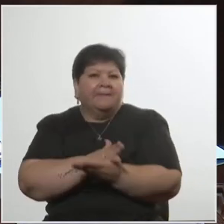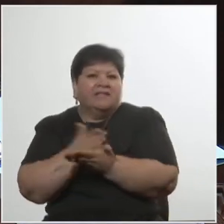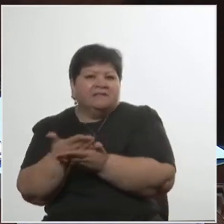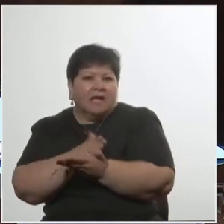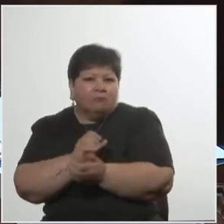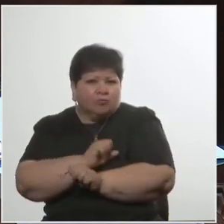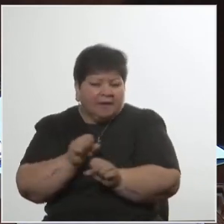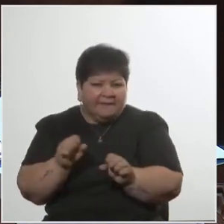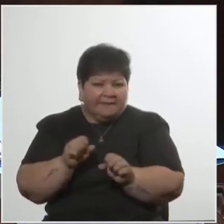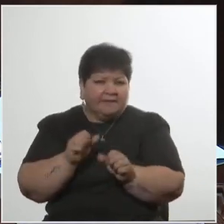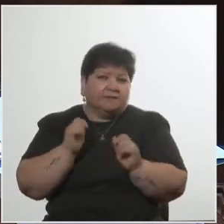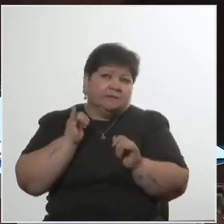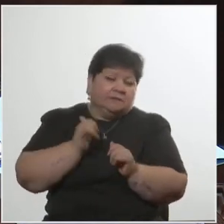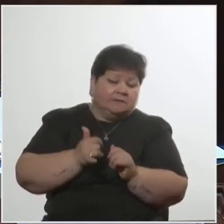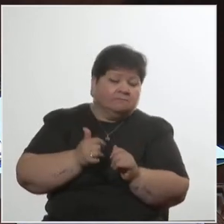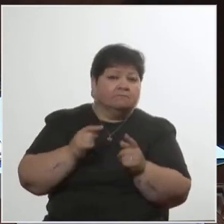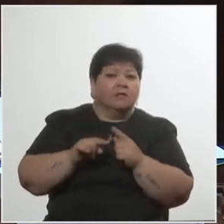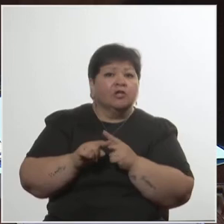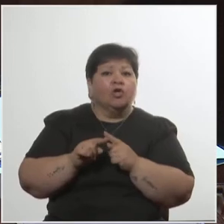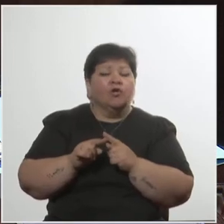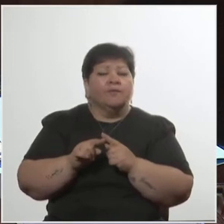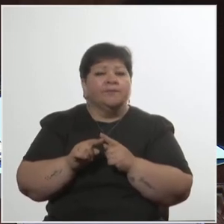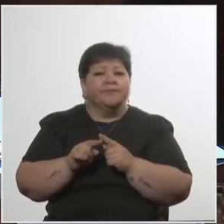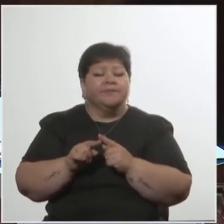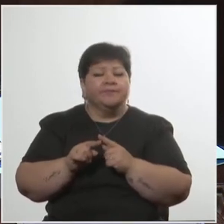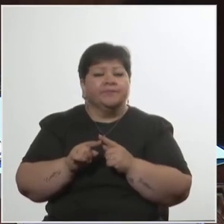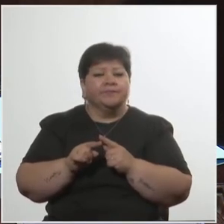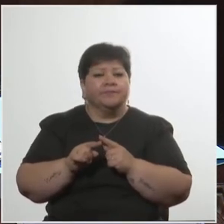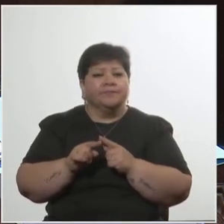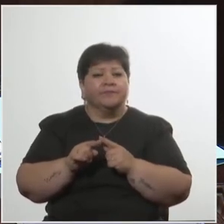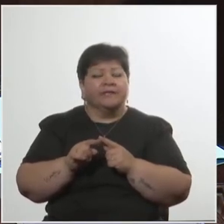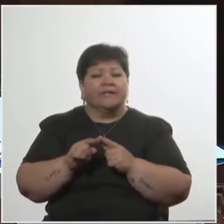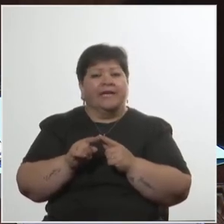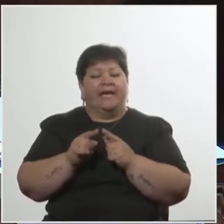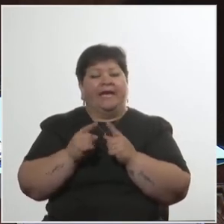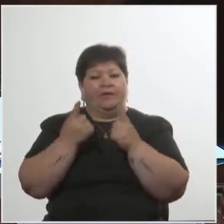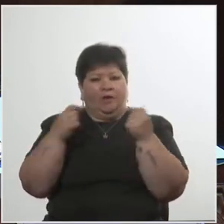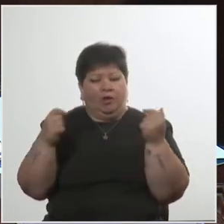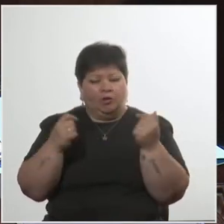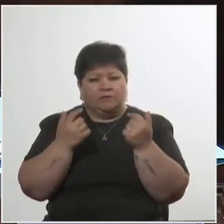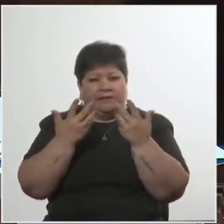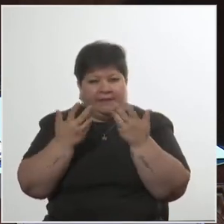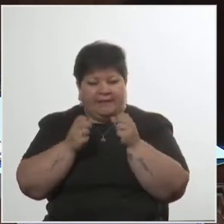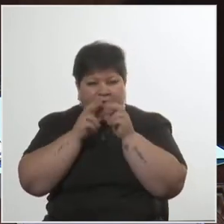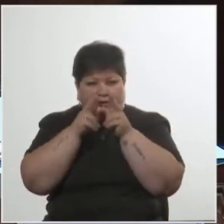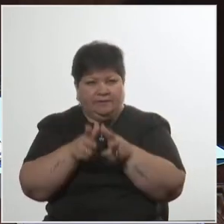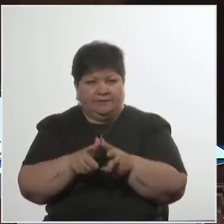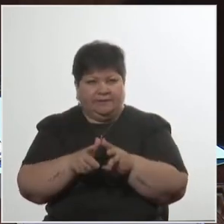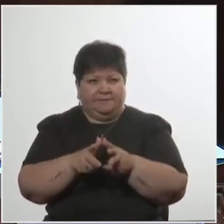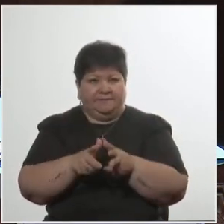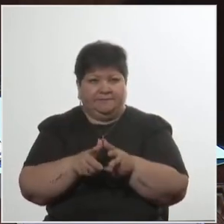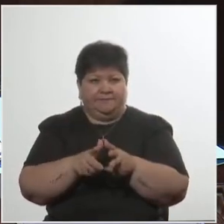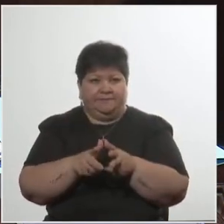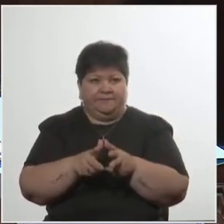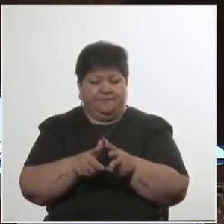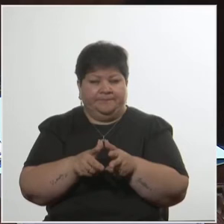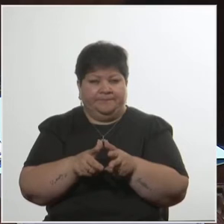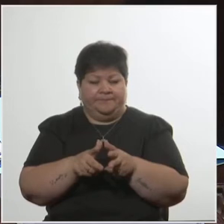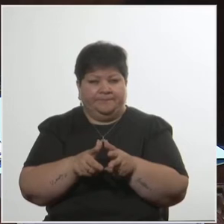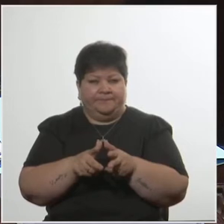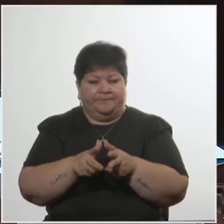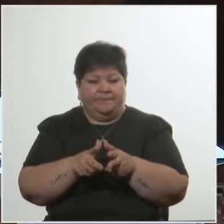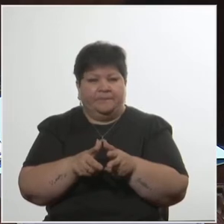puede ser parcial pero es sal y hay una cosa que quiero decir porque se pasa rápido el fundamento de voto